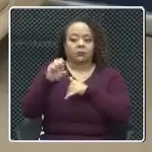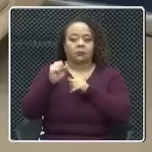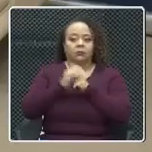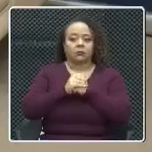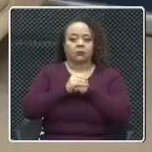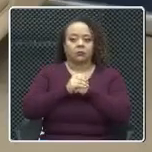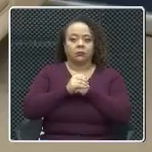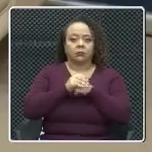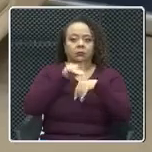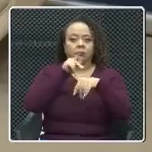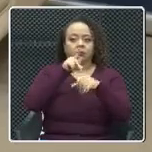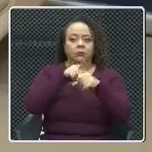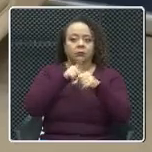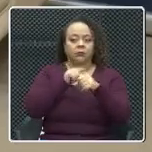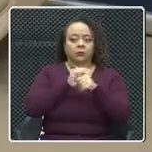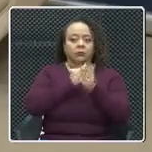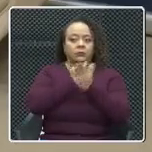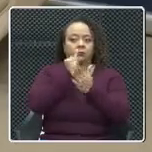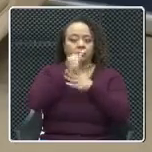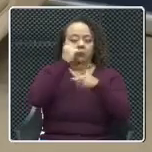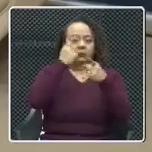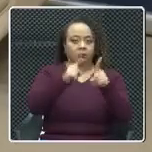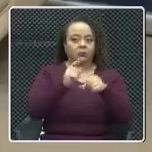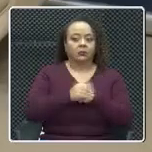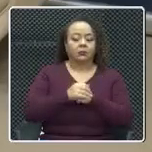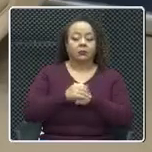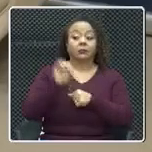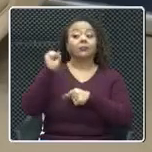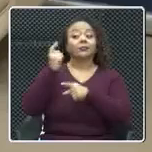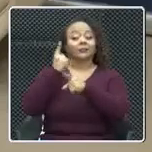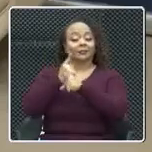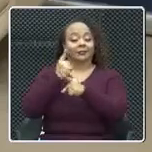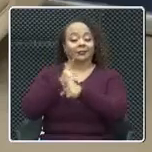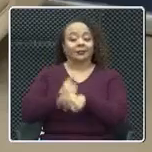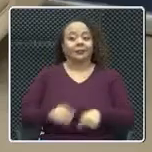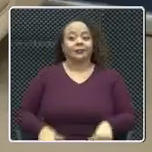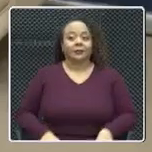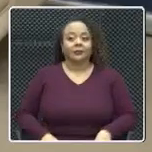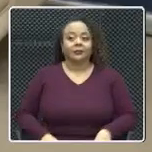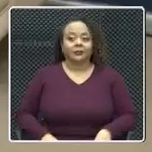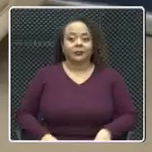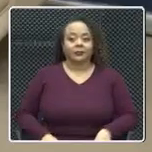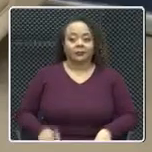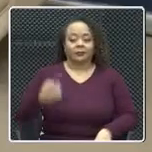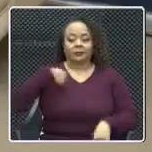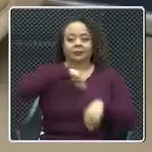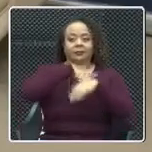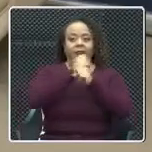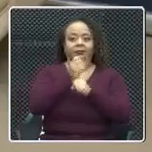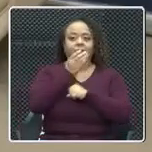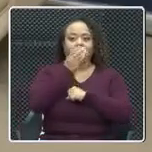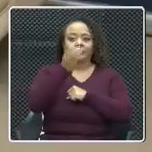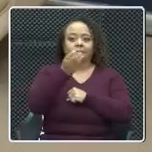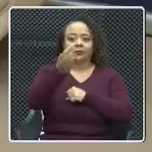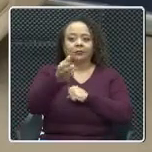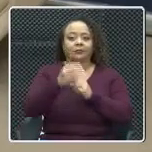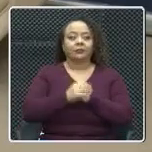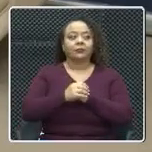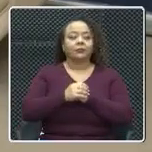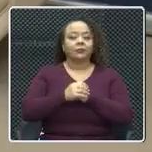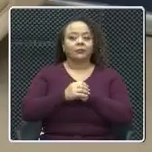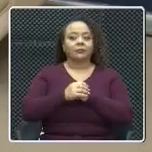incide sobre la investigación del caso? Eso es correcto. Nosotros hacemos recomendaciones,